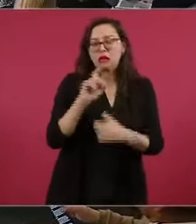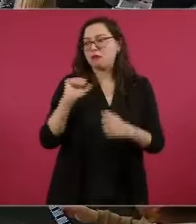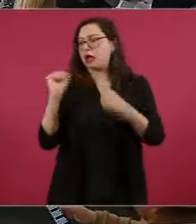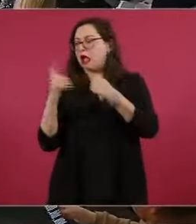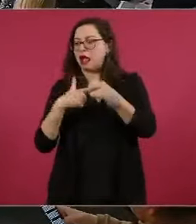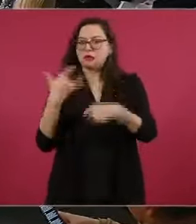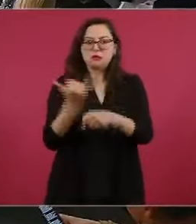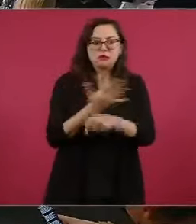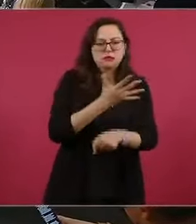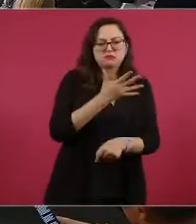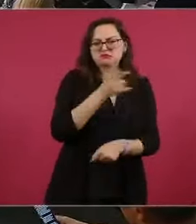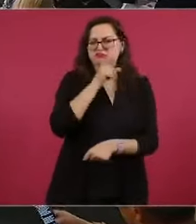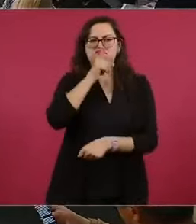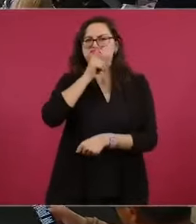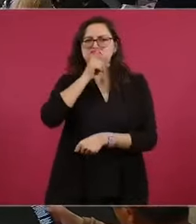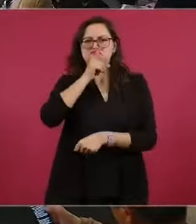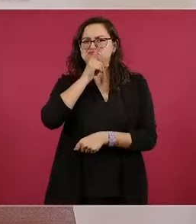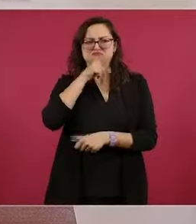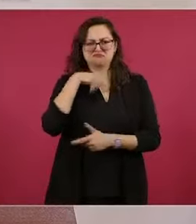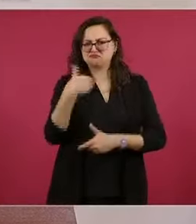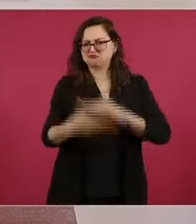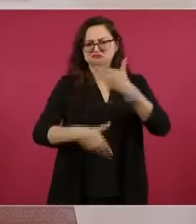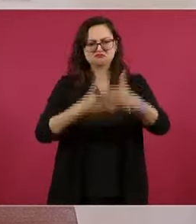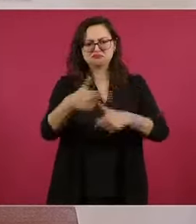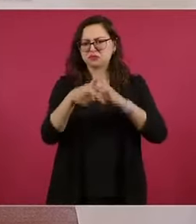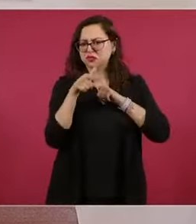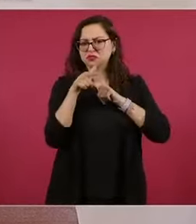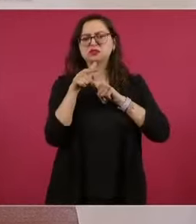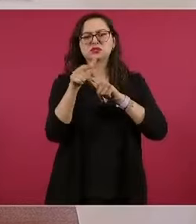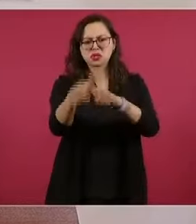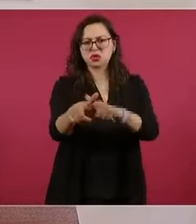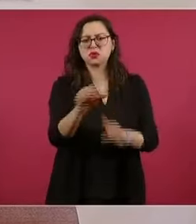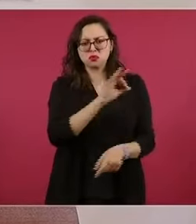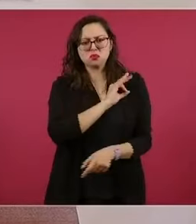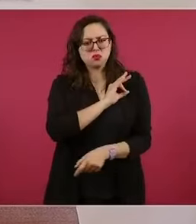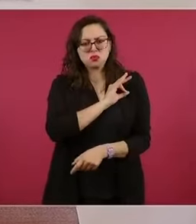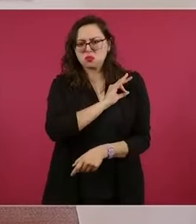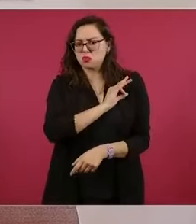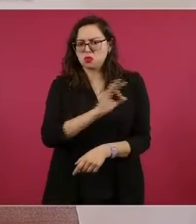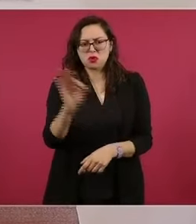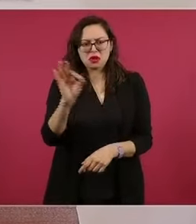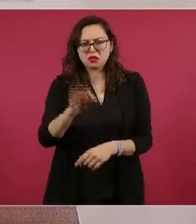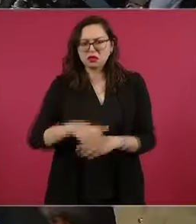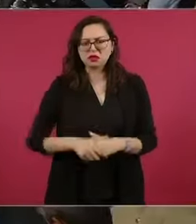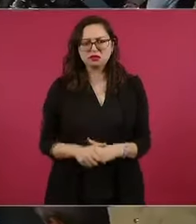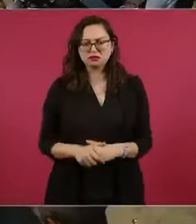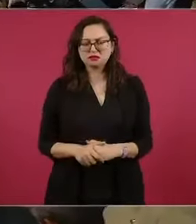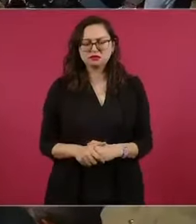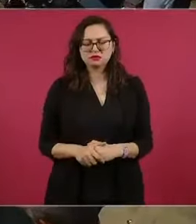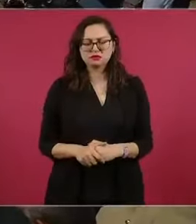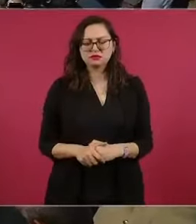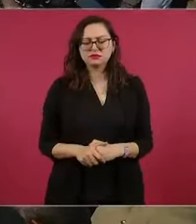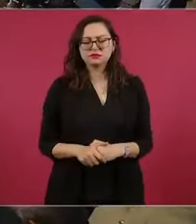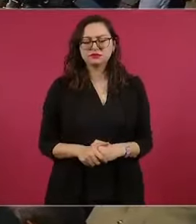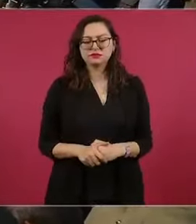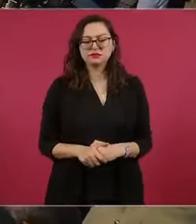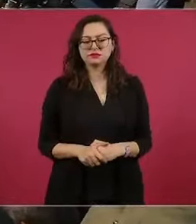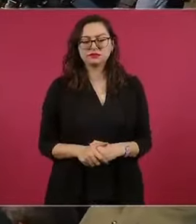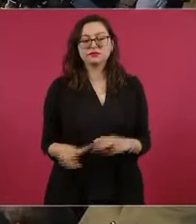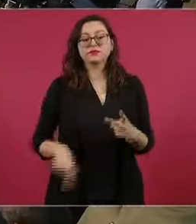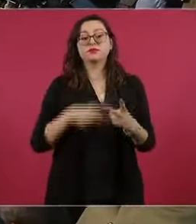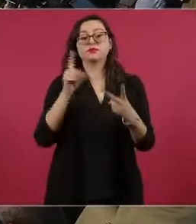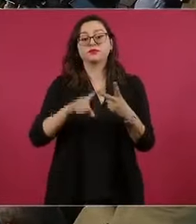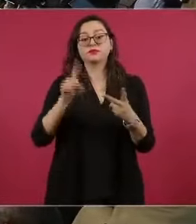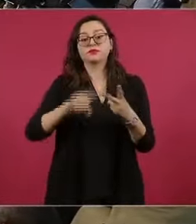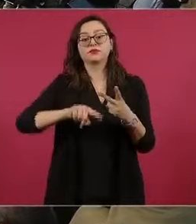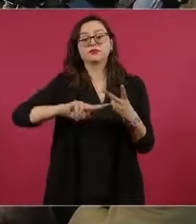van a poder continuar con la misma política. Bueno, y en una segunda